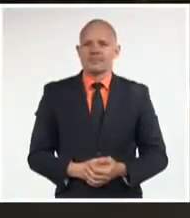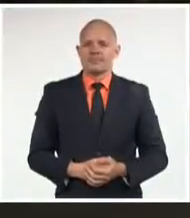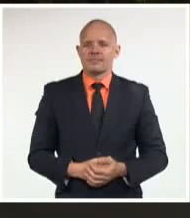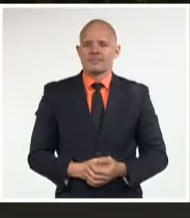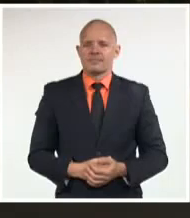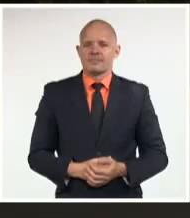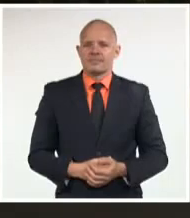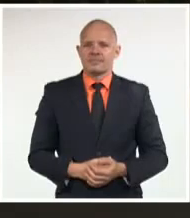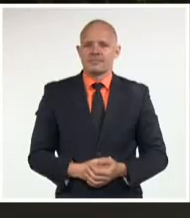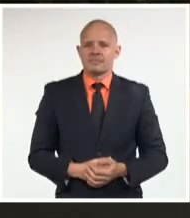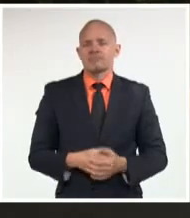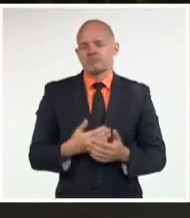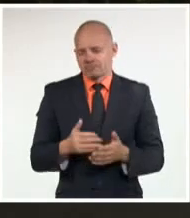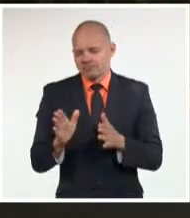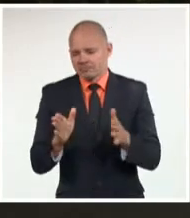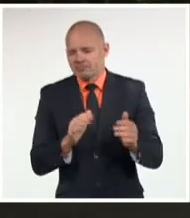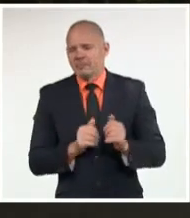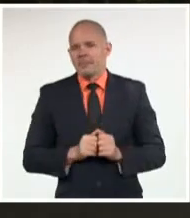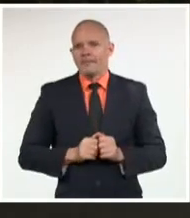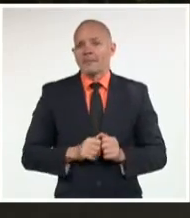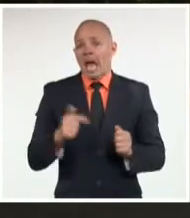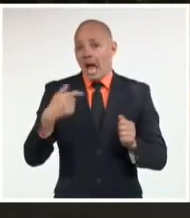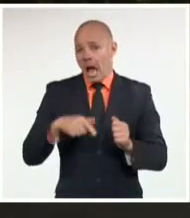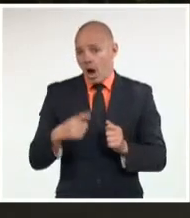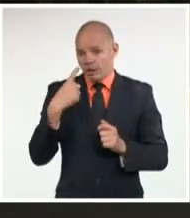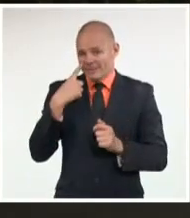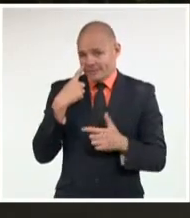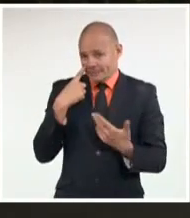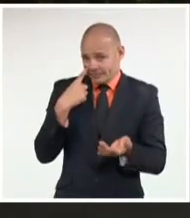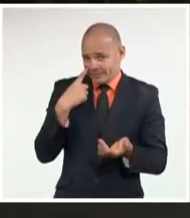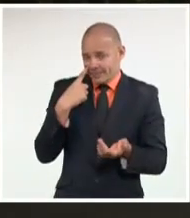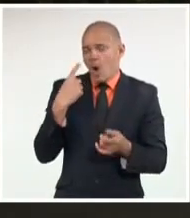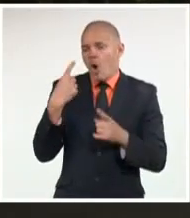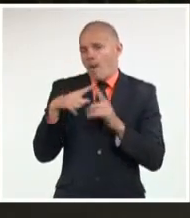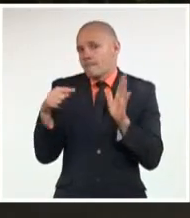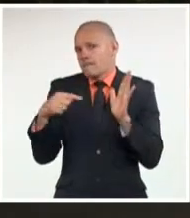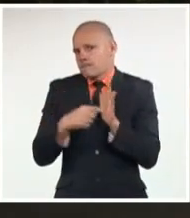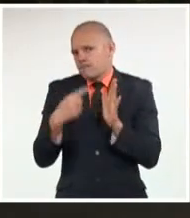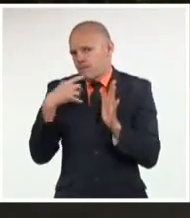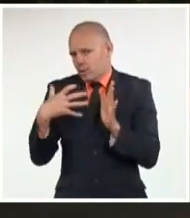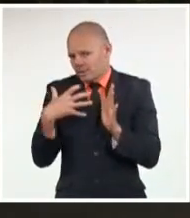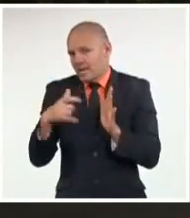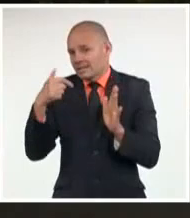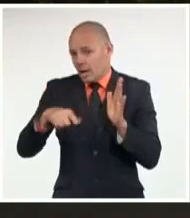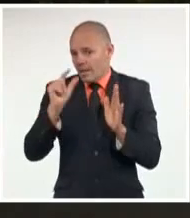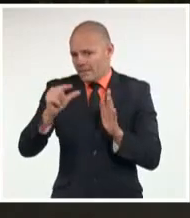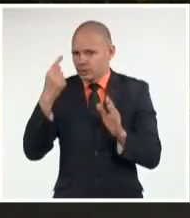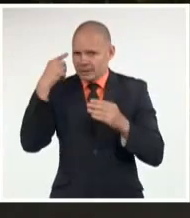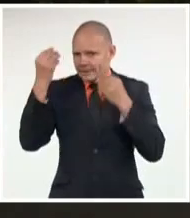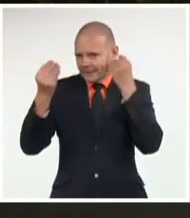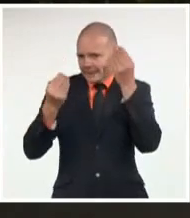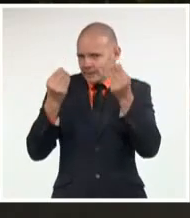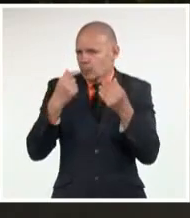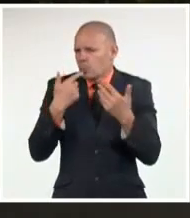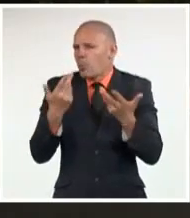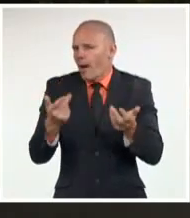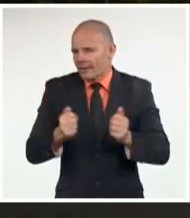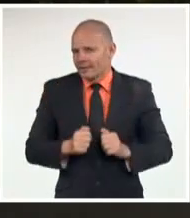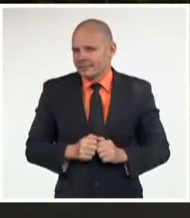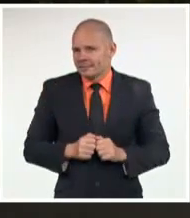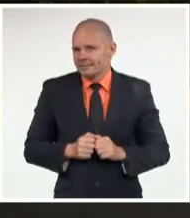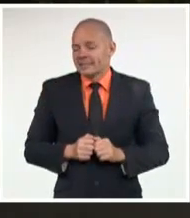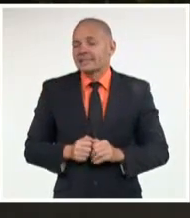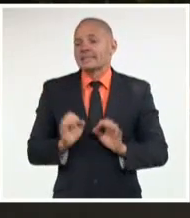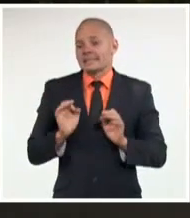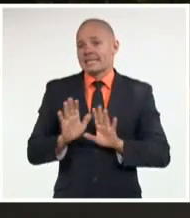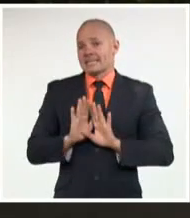Y en este contacto informativo centramos nuestra atención en uno de los temas que trae principales problemáticas en la provincia de Pinar del Río, y